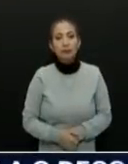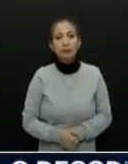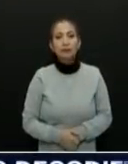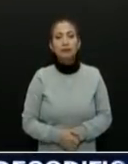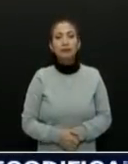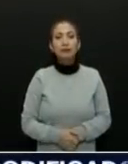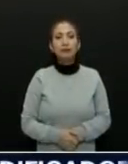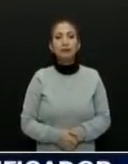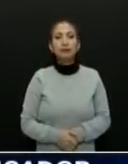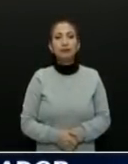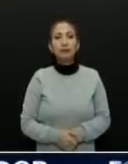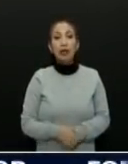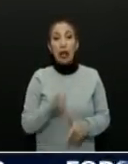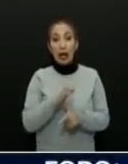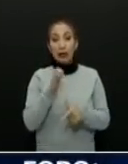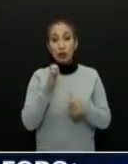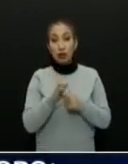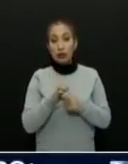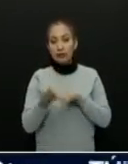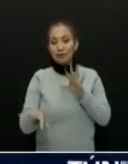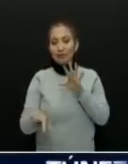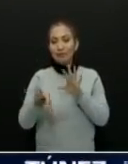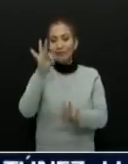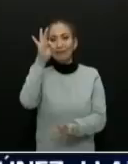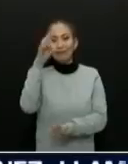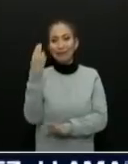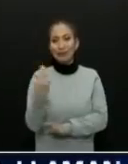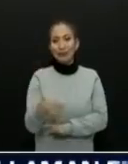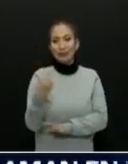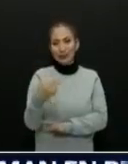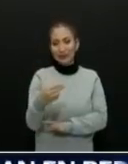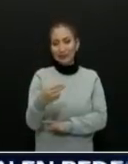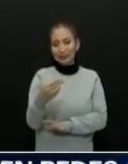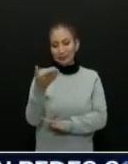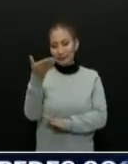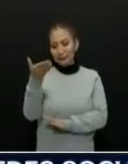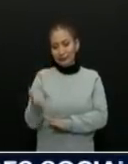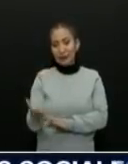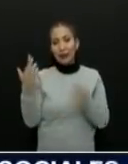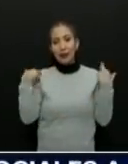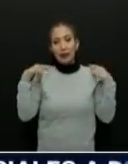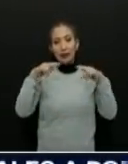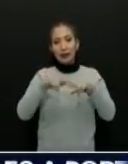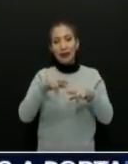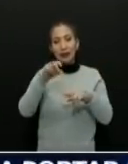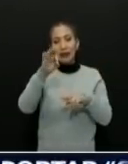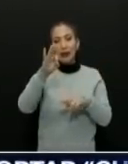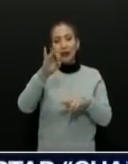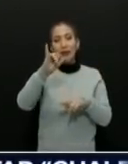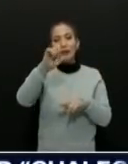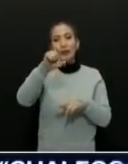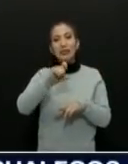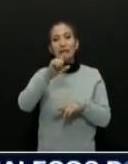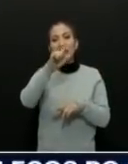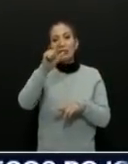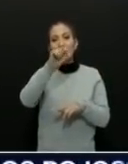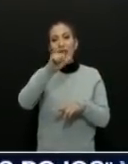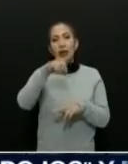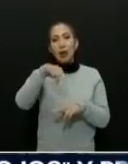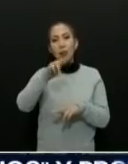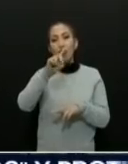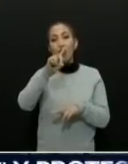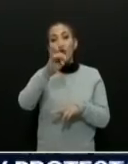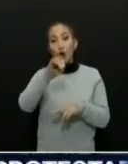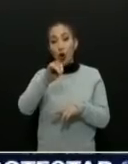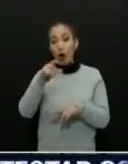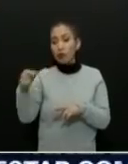Y surgió el nombre de el maestro Fritz Zamudio. Y